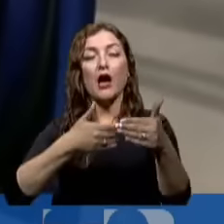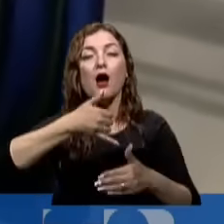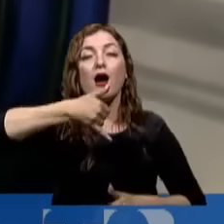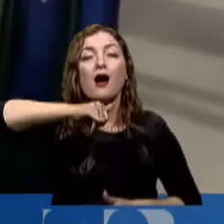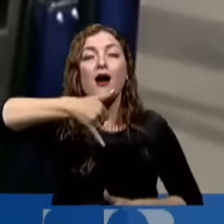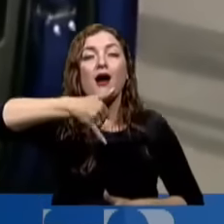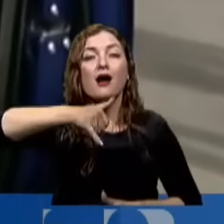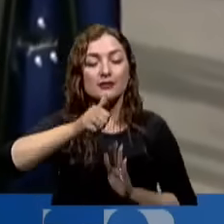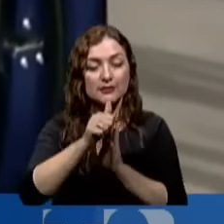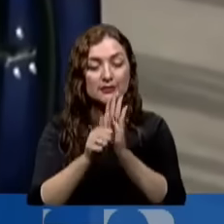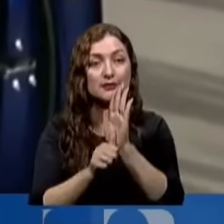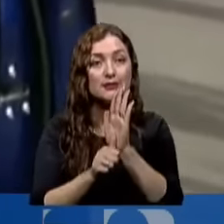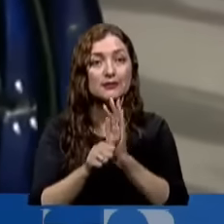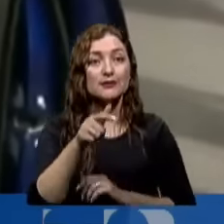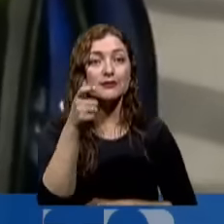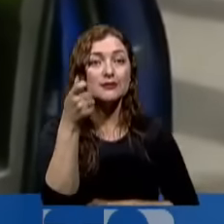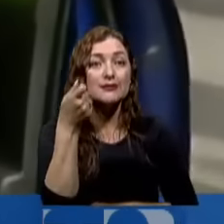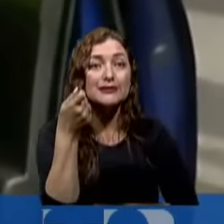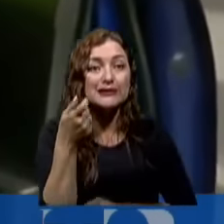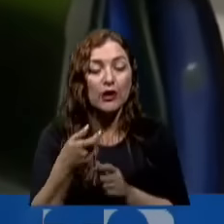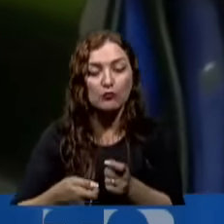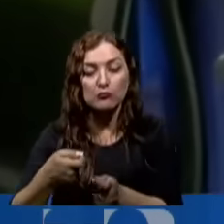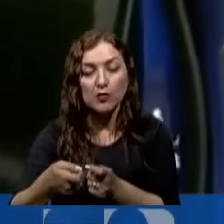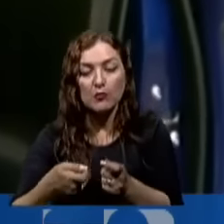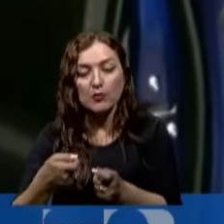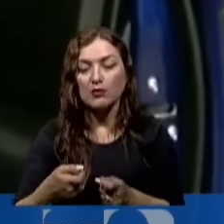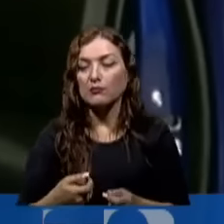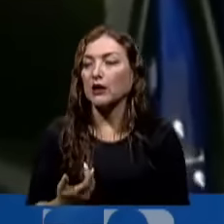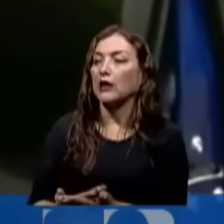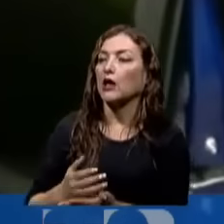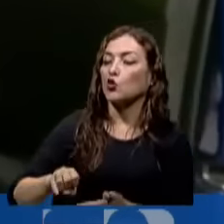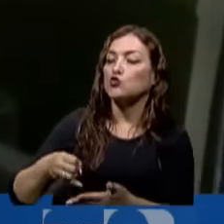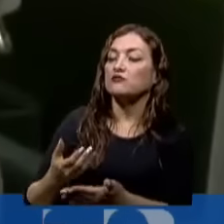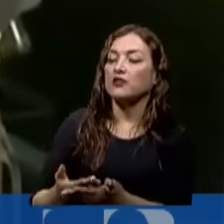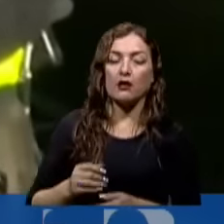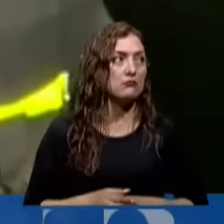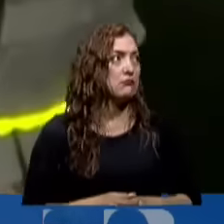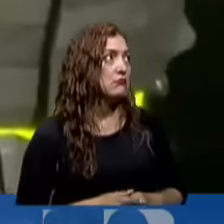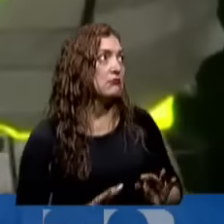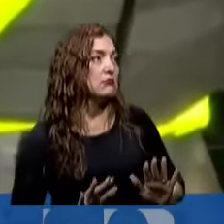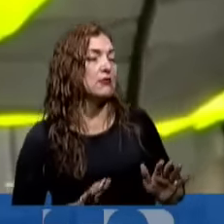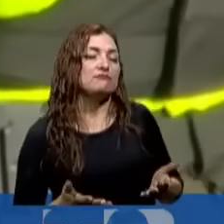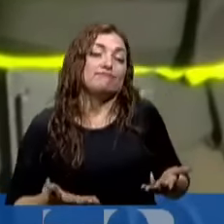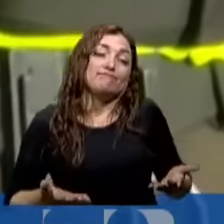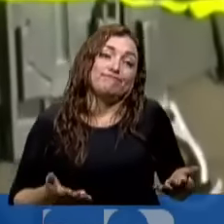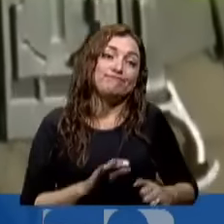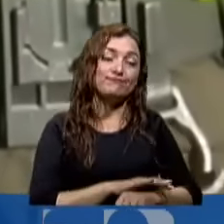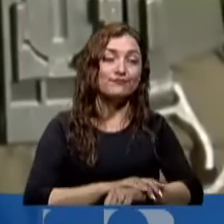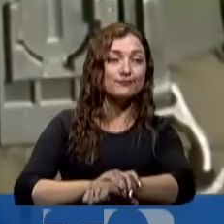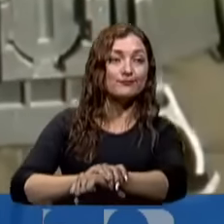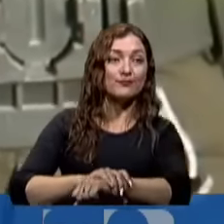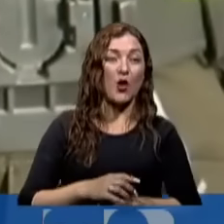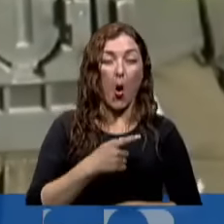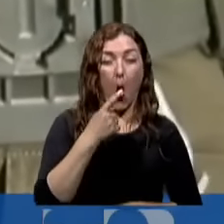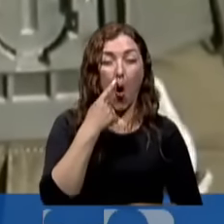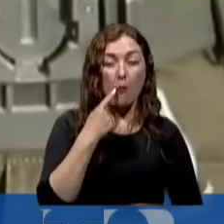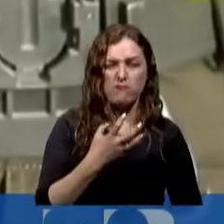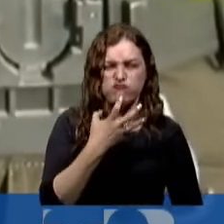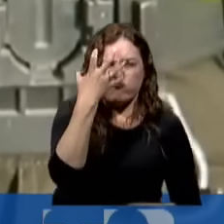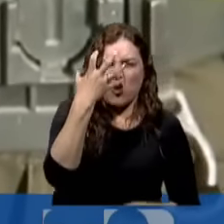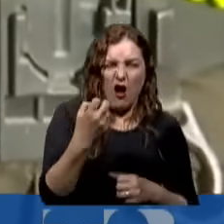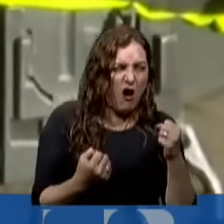una buena cantidad de dinero en efectivo que se encontraba al interior de este vehículo. Está levantando información la Policía